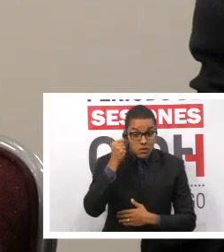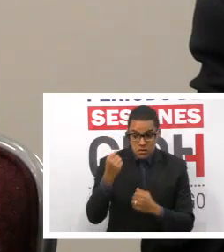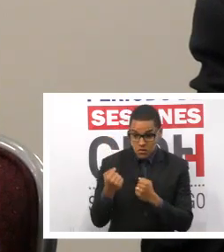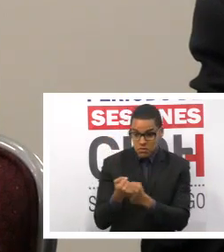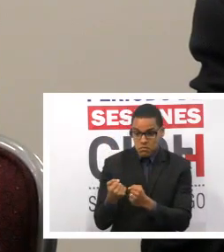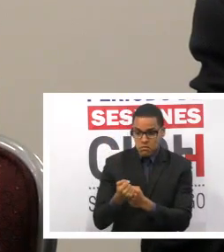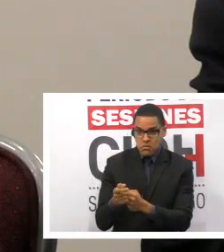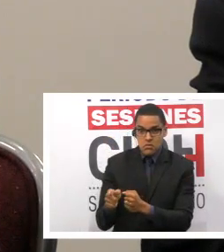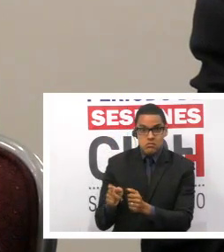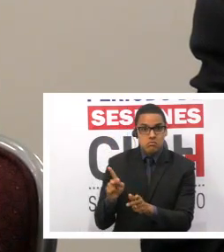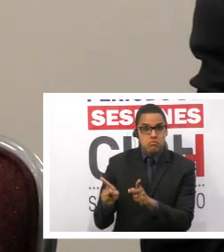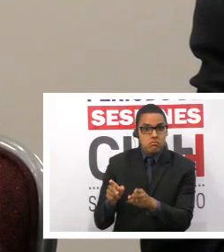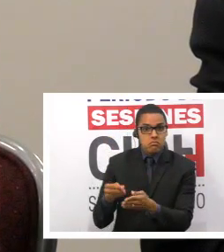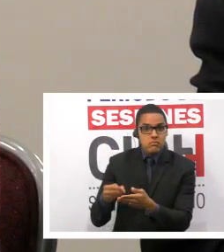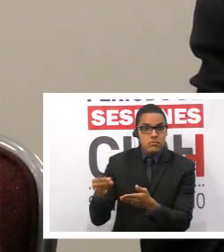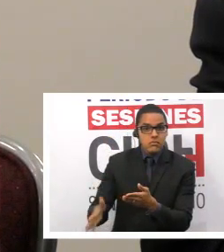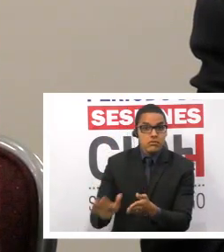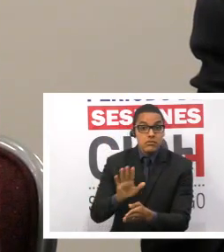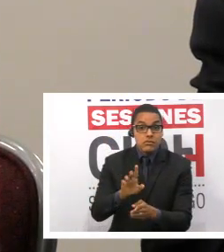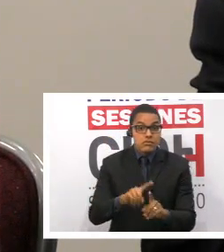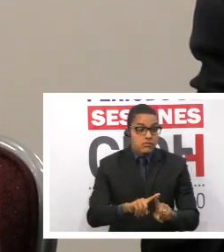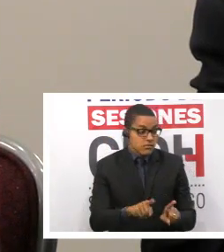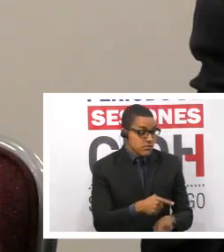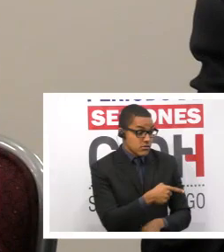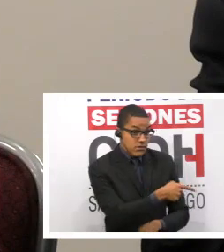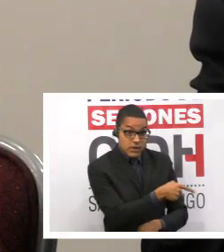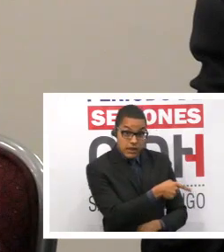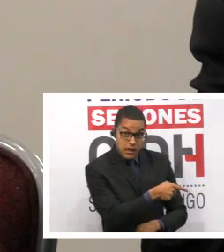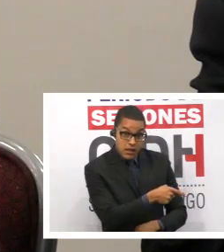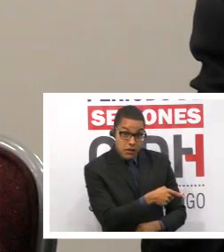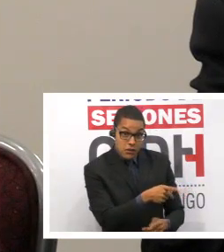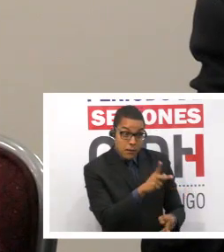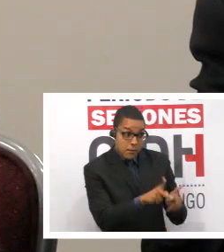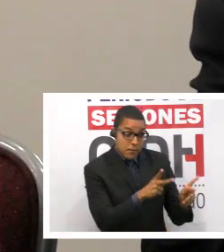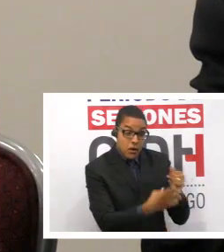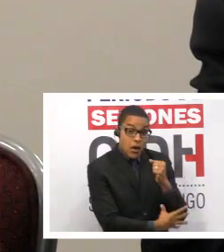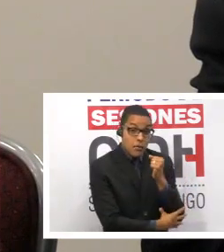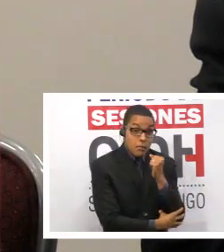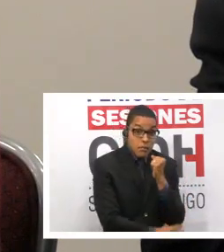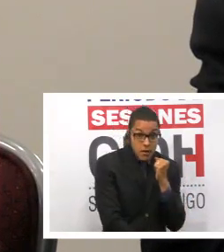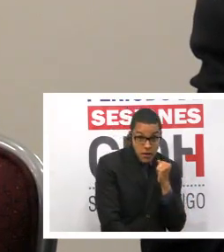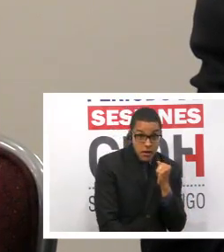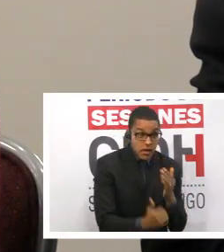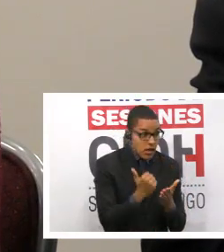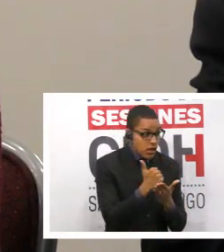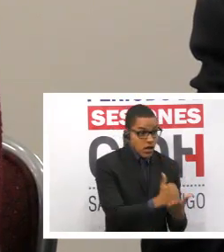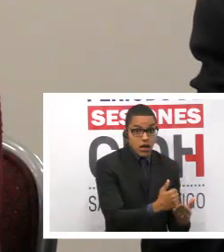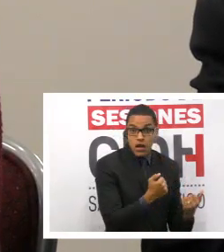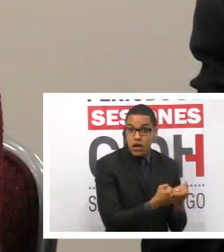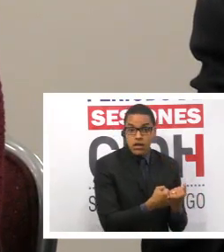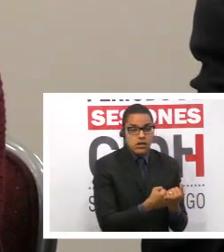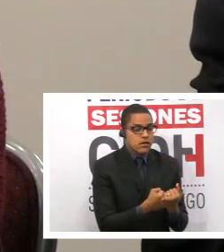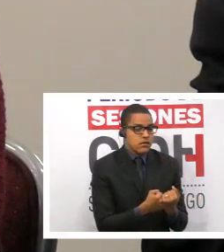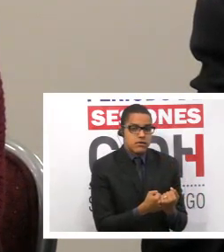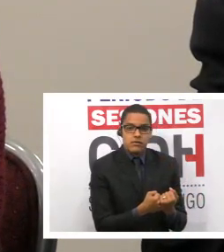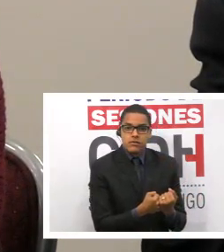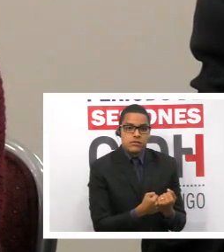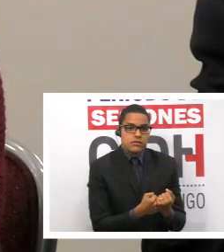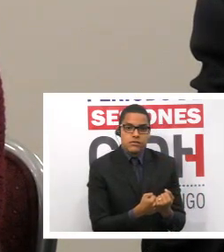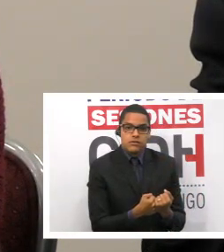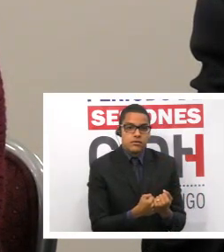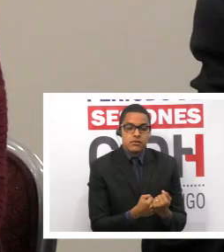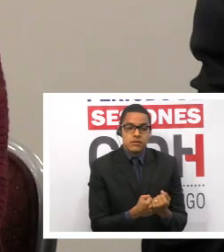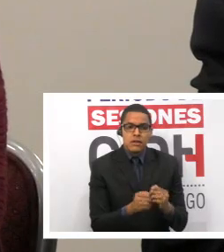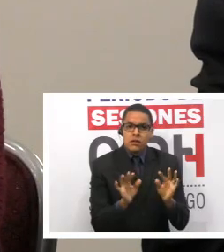intereses de las grandes mayorías es pasarle el cedazo de los derechos humanos es central a la hora de analizar estas políticas